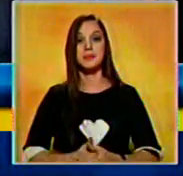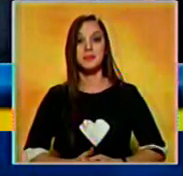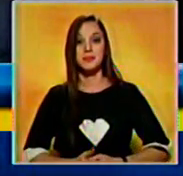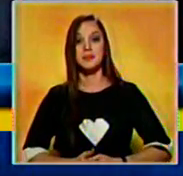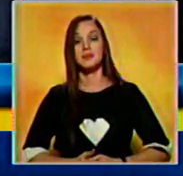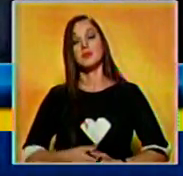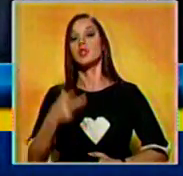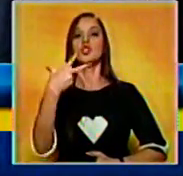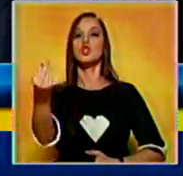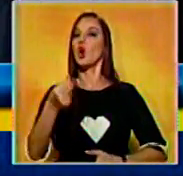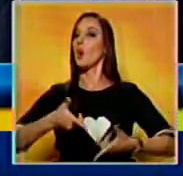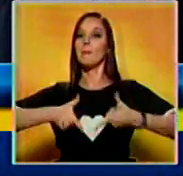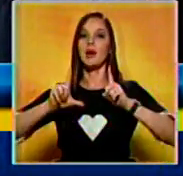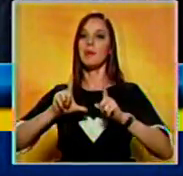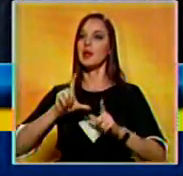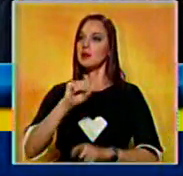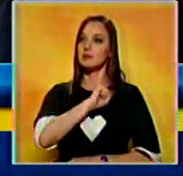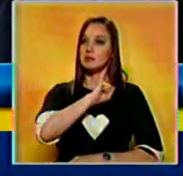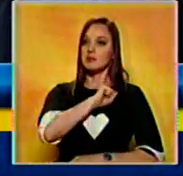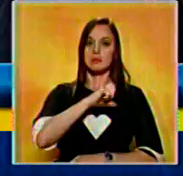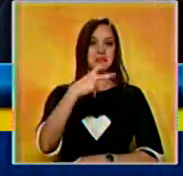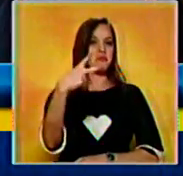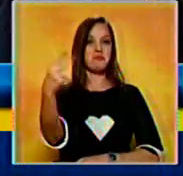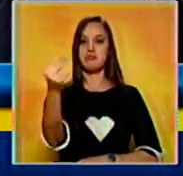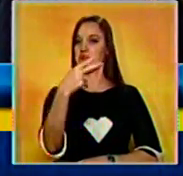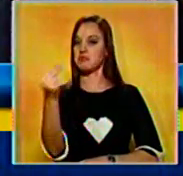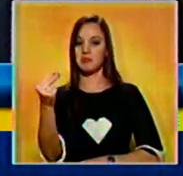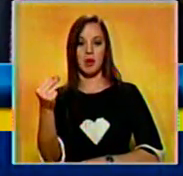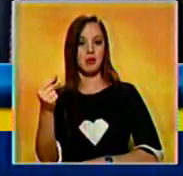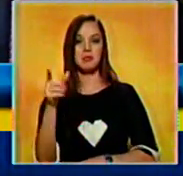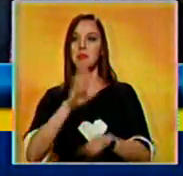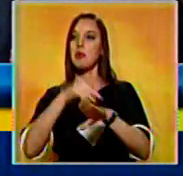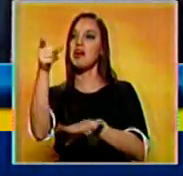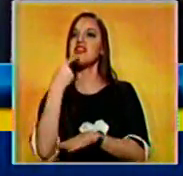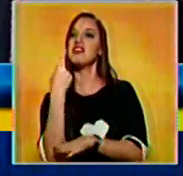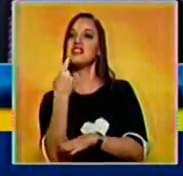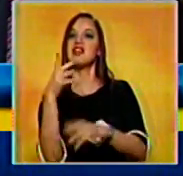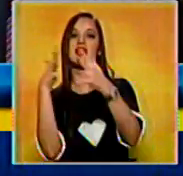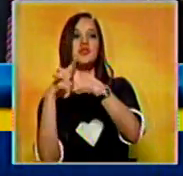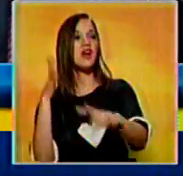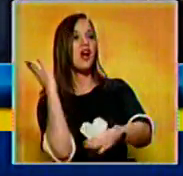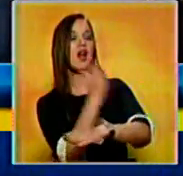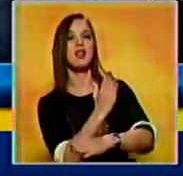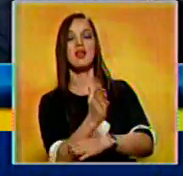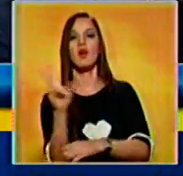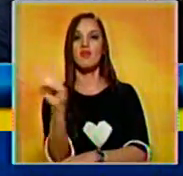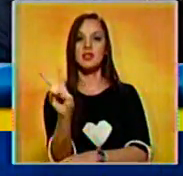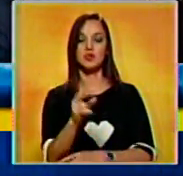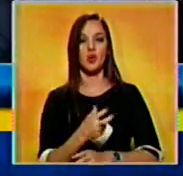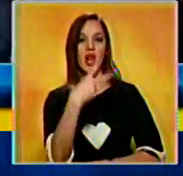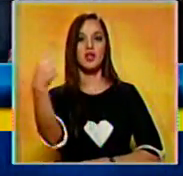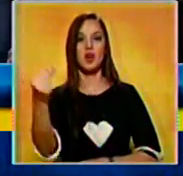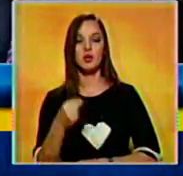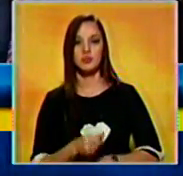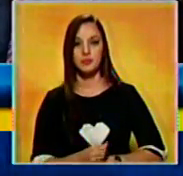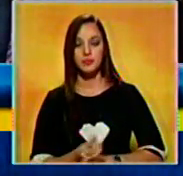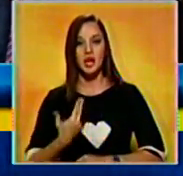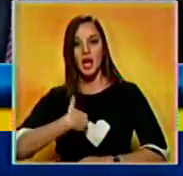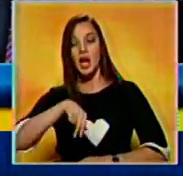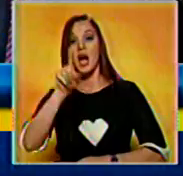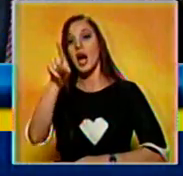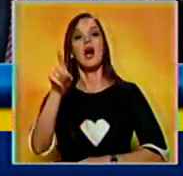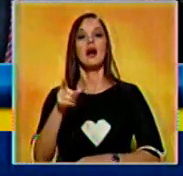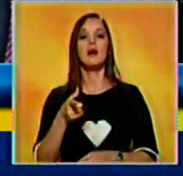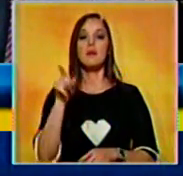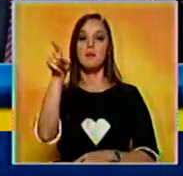no se deja atemorizar por amenazas de sanciones ni por sanciones promovidas por el